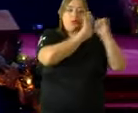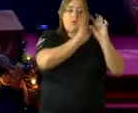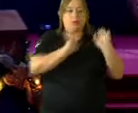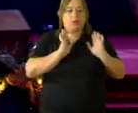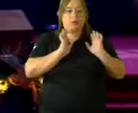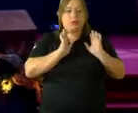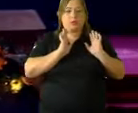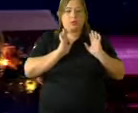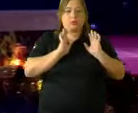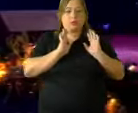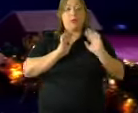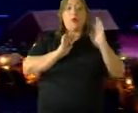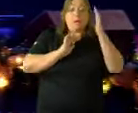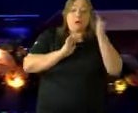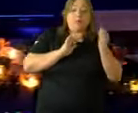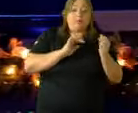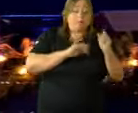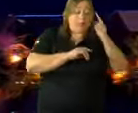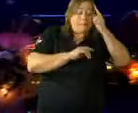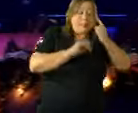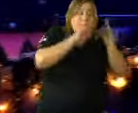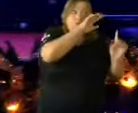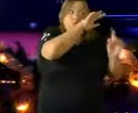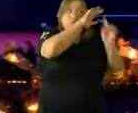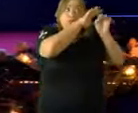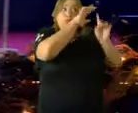puede evitar que los pensamientos lleguen,